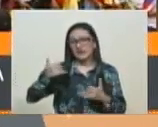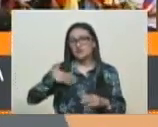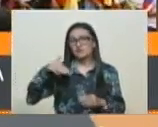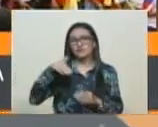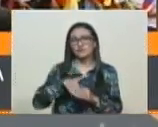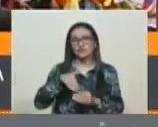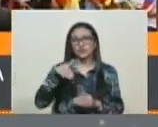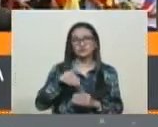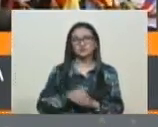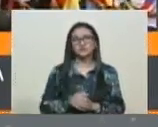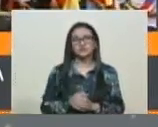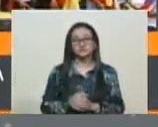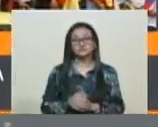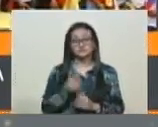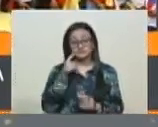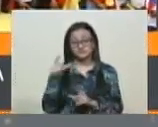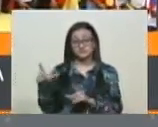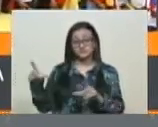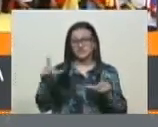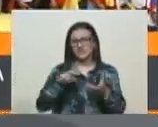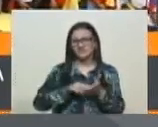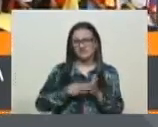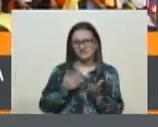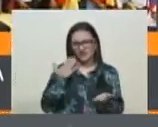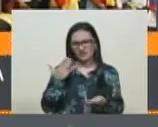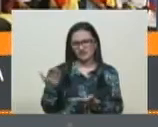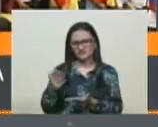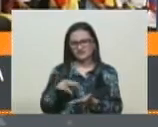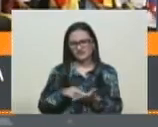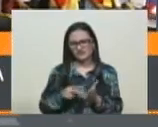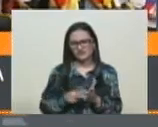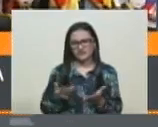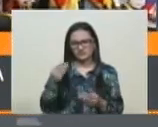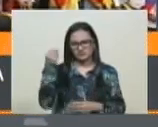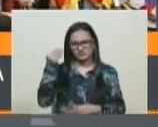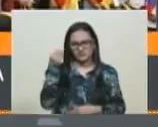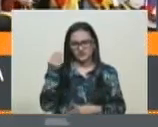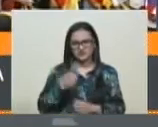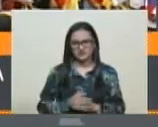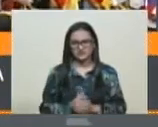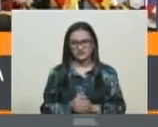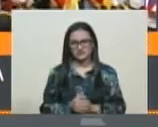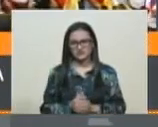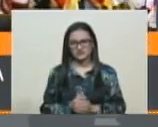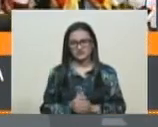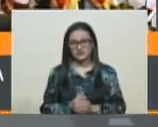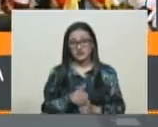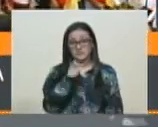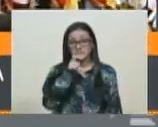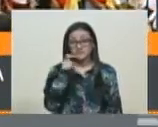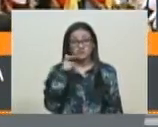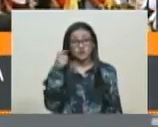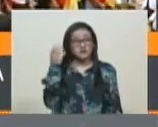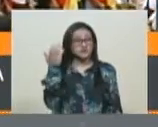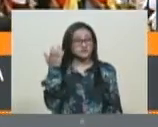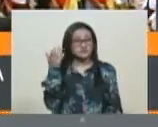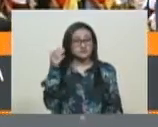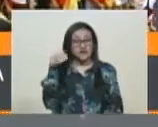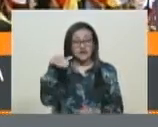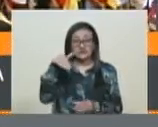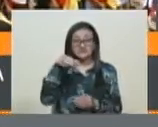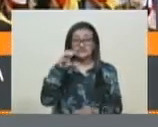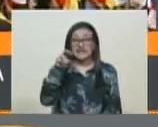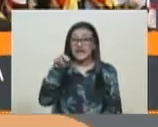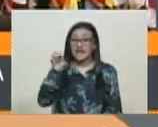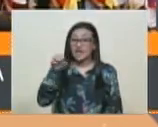voto. Esas imágenes hablan por sí solas. O ciudadanos que se concentraron en centros de votación que